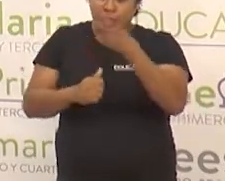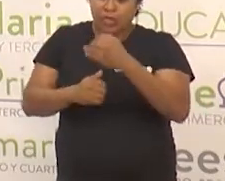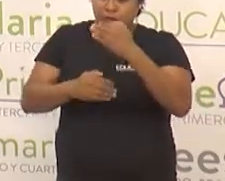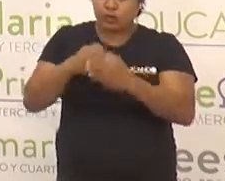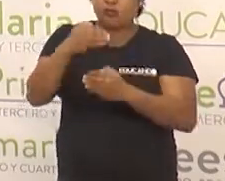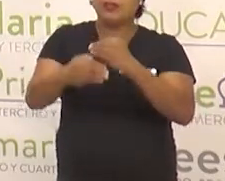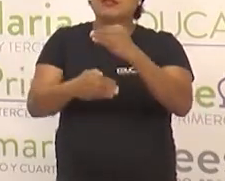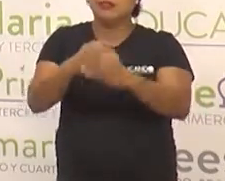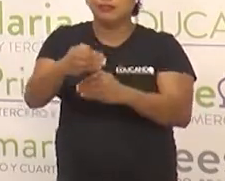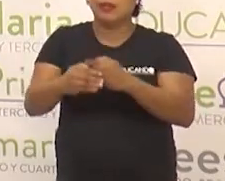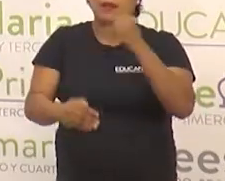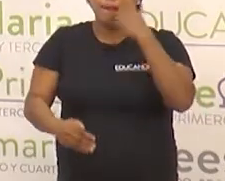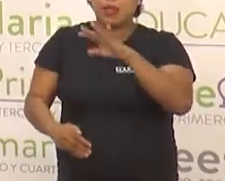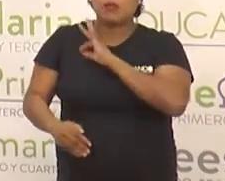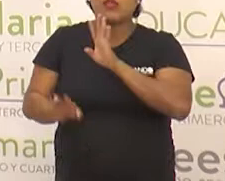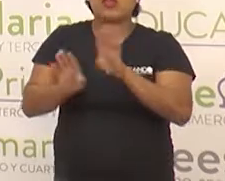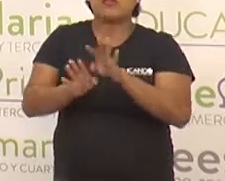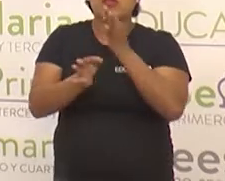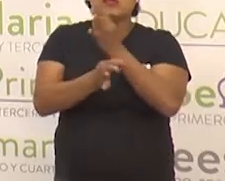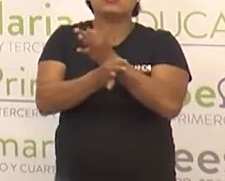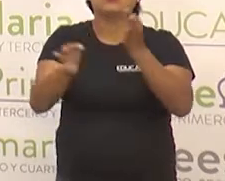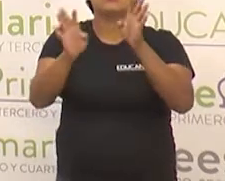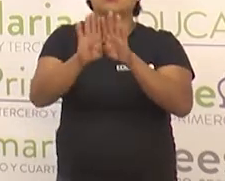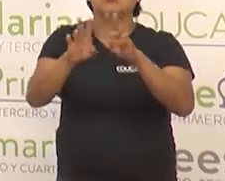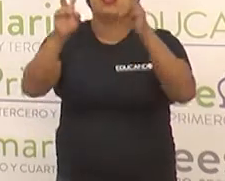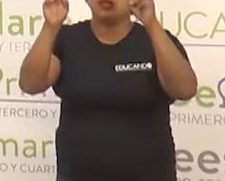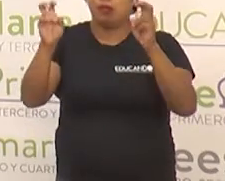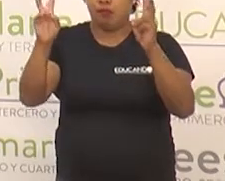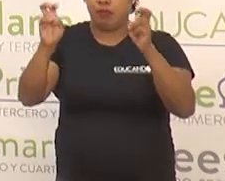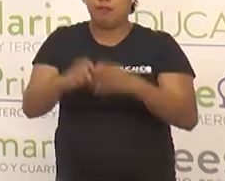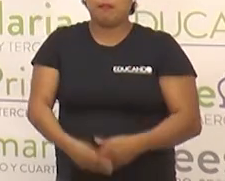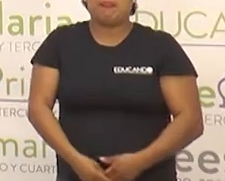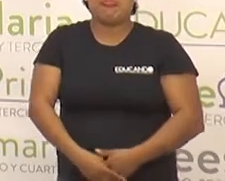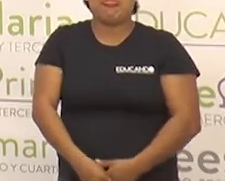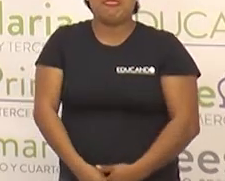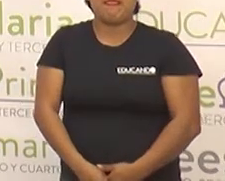pasos para la exposición de un tema.